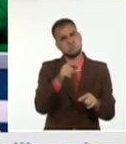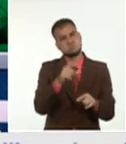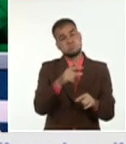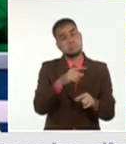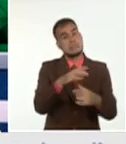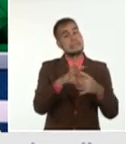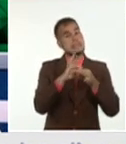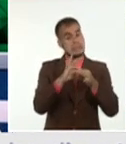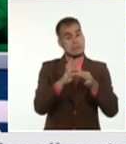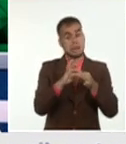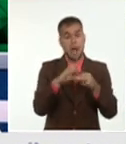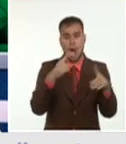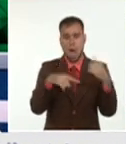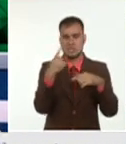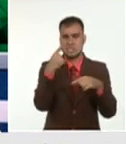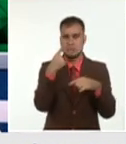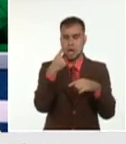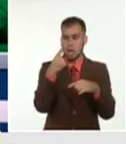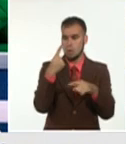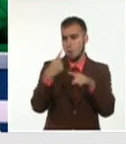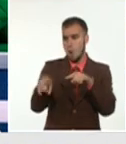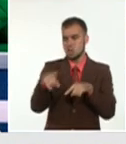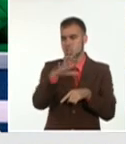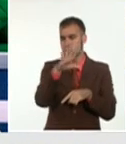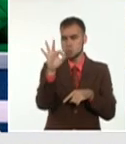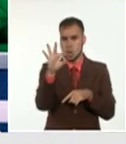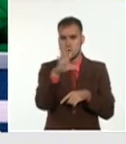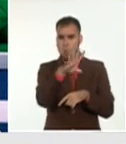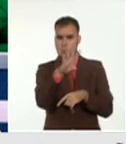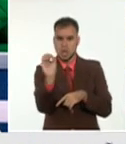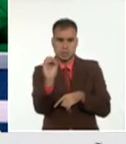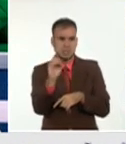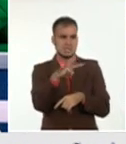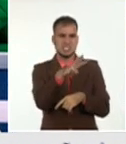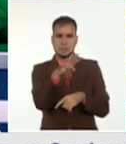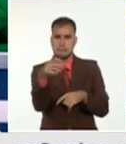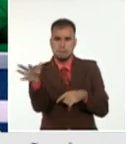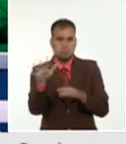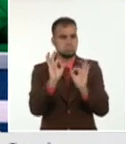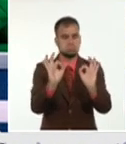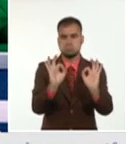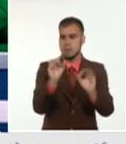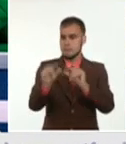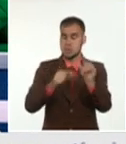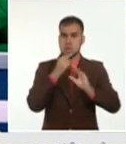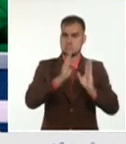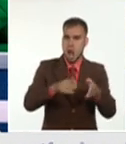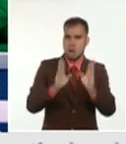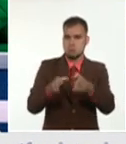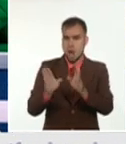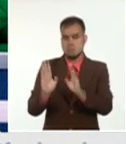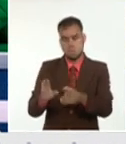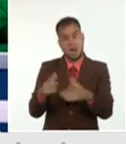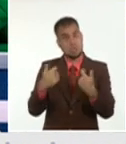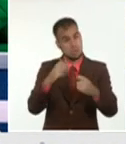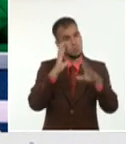tenían, y lo único que nos queda es realmente protegernos cada vez más para no adquirir la